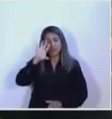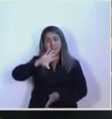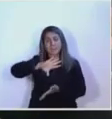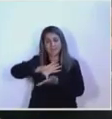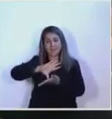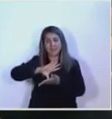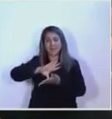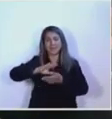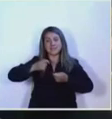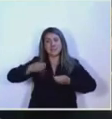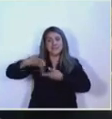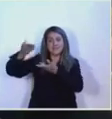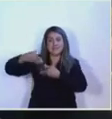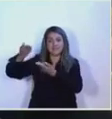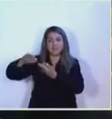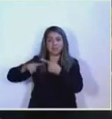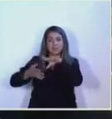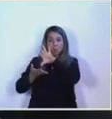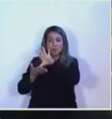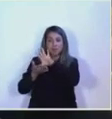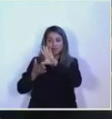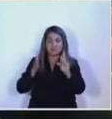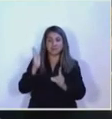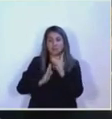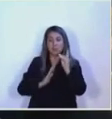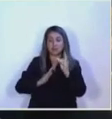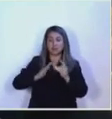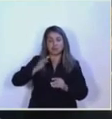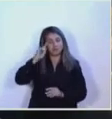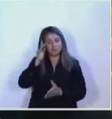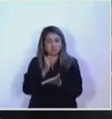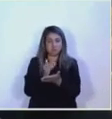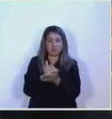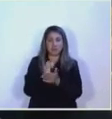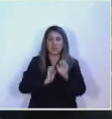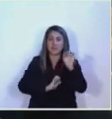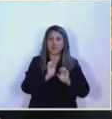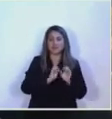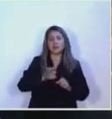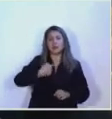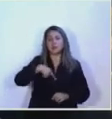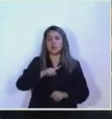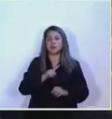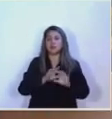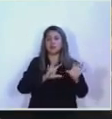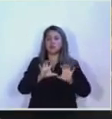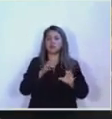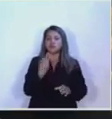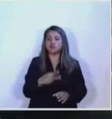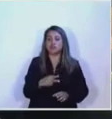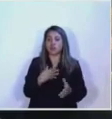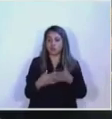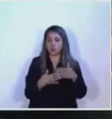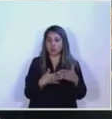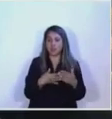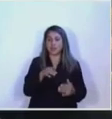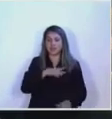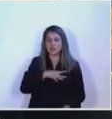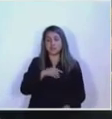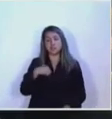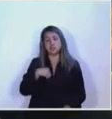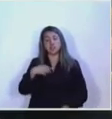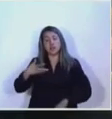que exporte y desarrolle estratégicamente su industria en torno a nuestras materias primas. Por ello, lamento